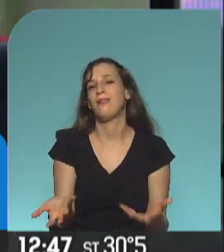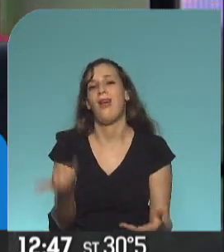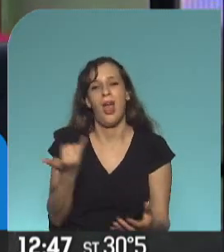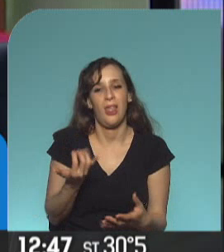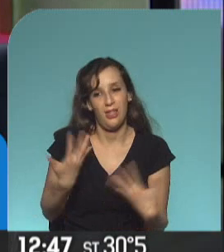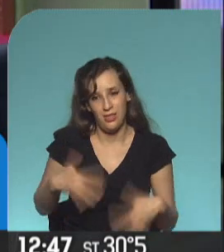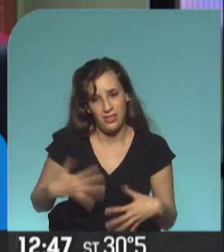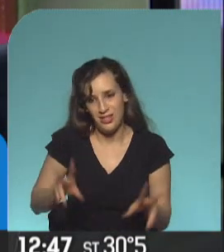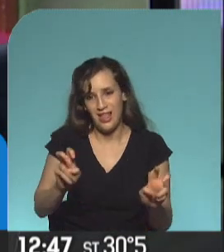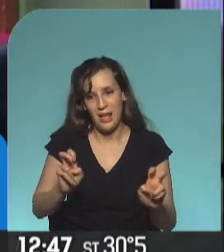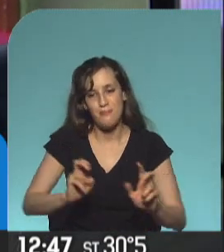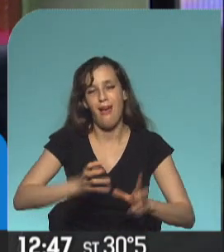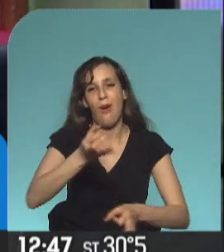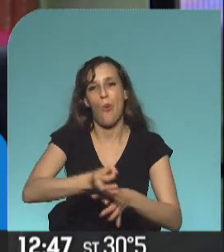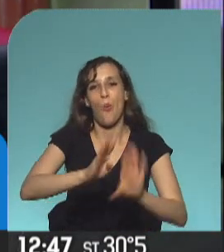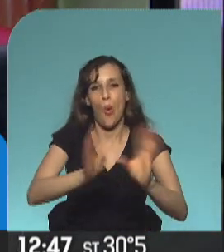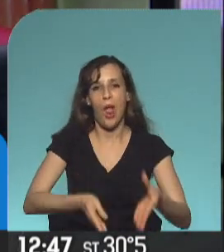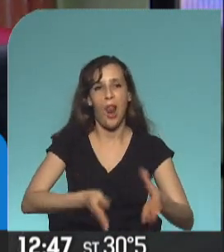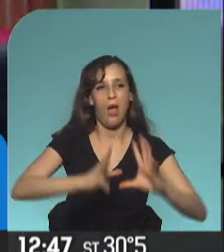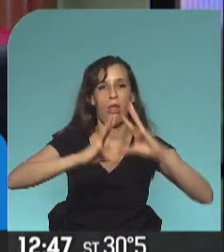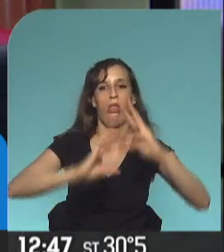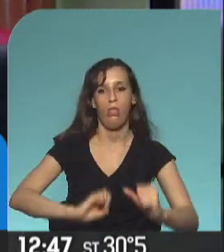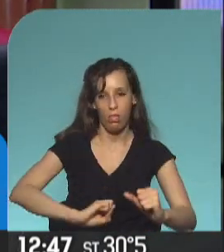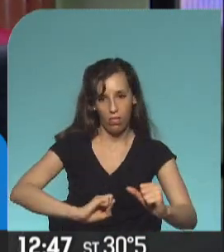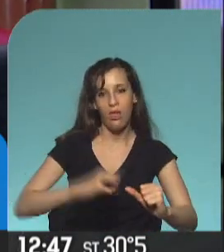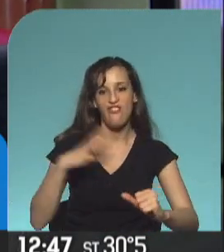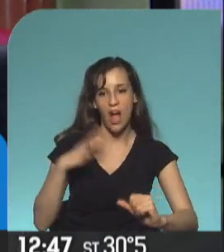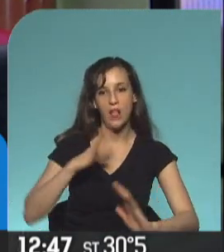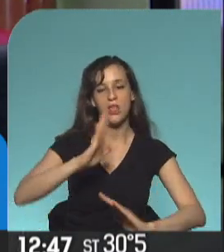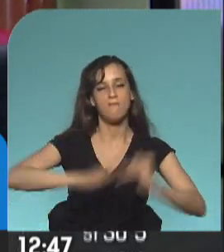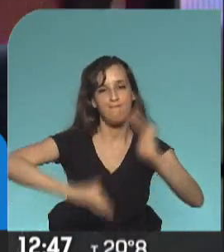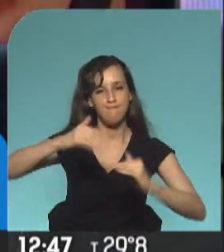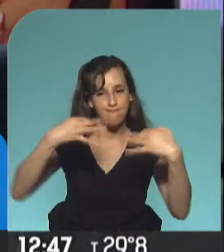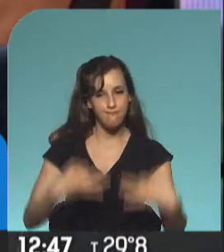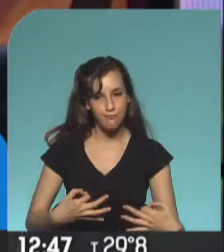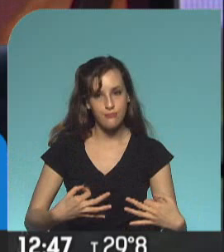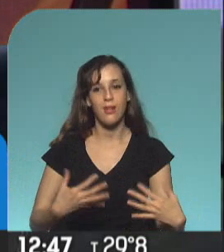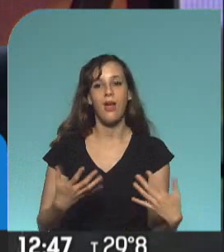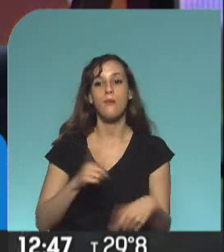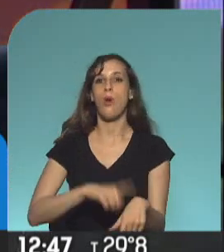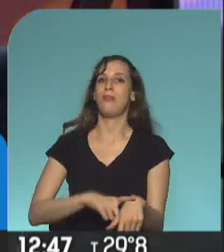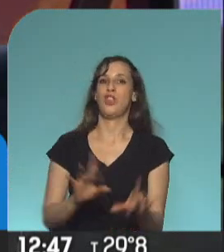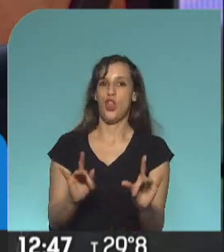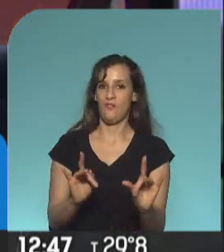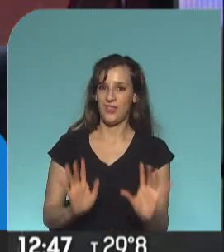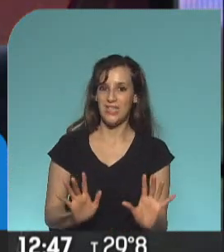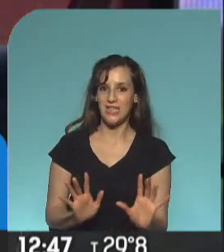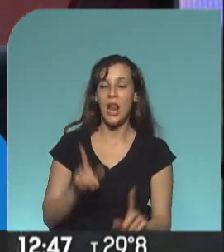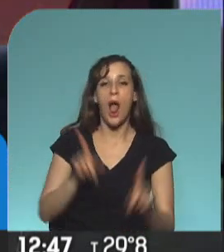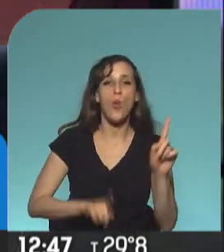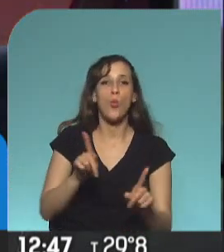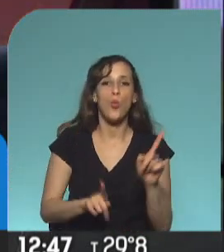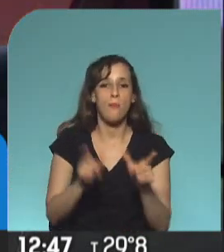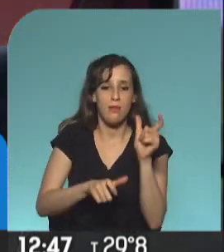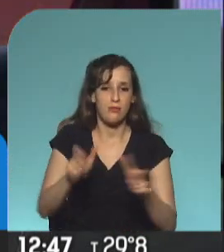en la infraestructura de los edificios escolares. Pasamos momentos muy duros donde bueno, ir a trabajar le costó la muerte a trabajadores de